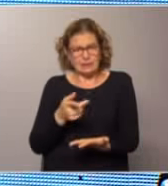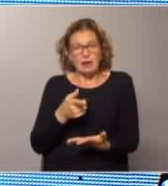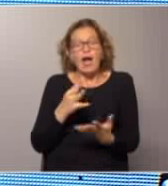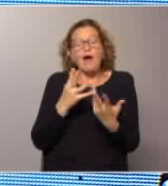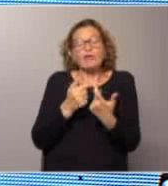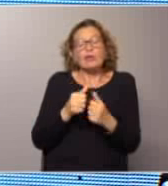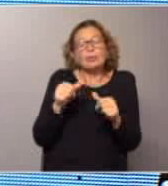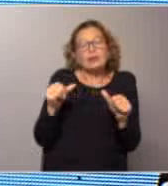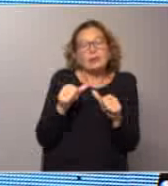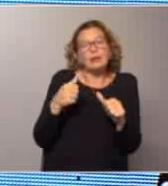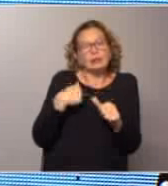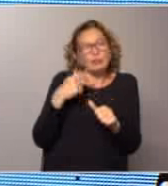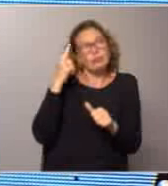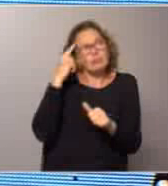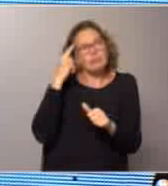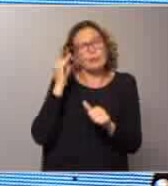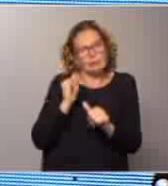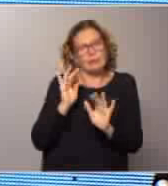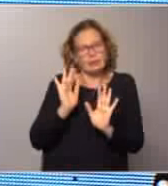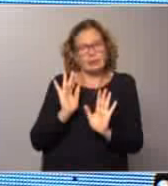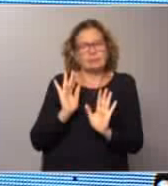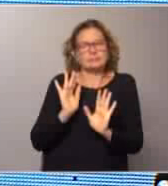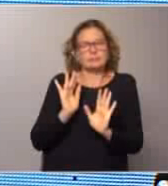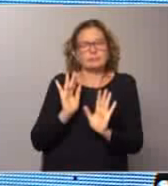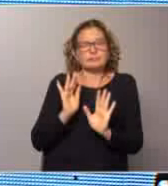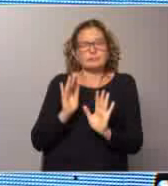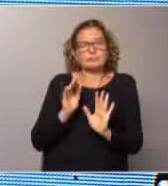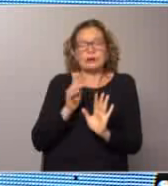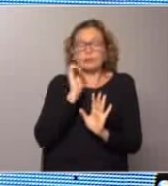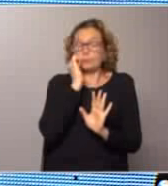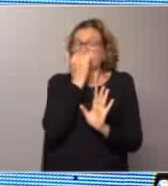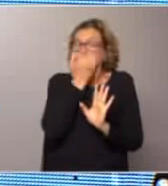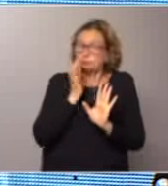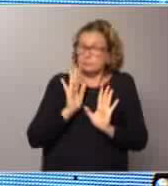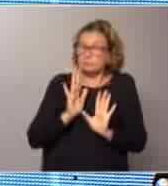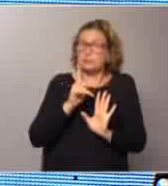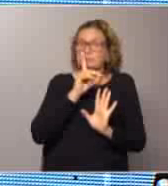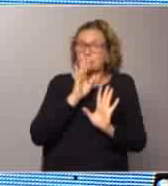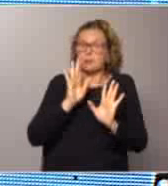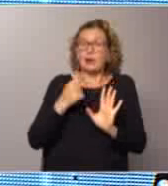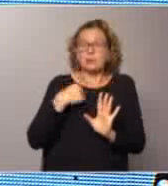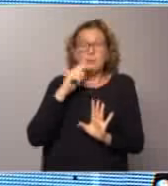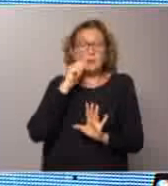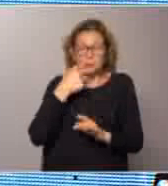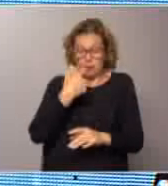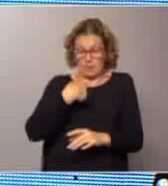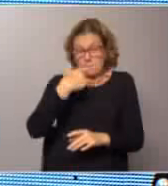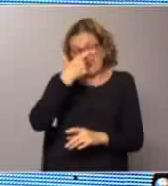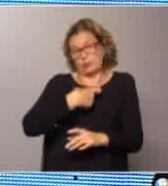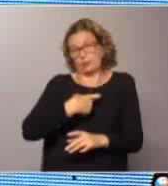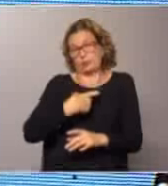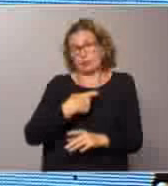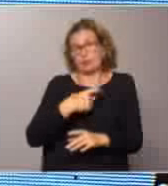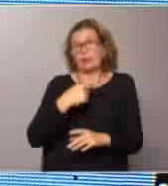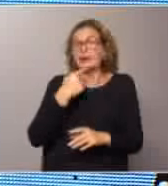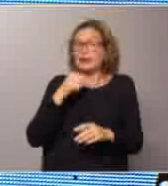hacerlo yo creo que eso sí este está en el marco de discrecionalidad de polémica a mí me gustó digamos y personalmente lo que hizo